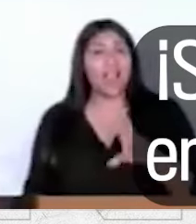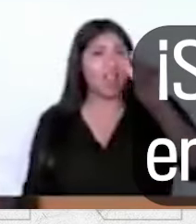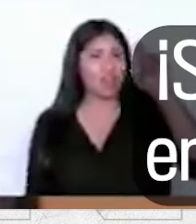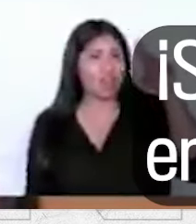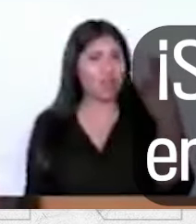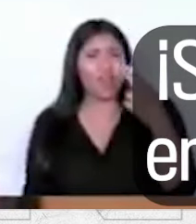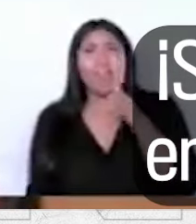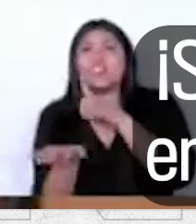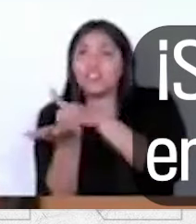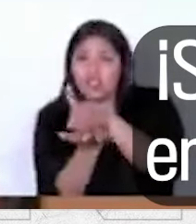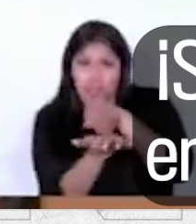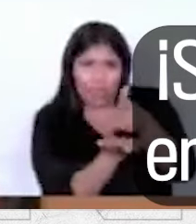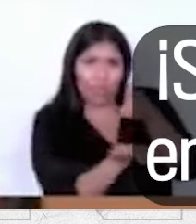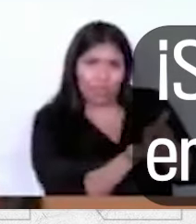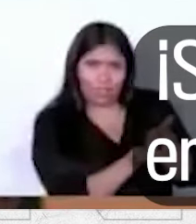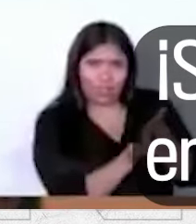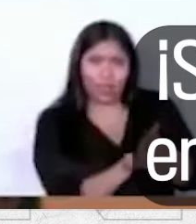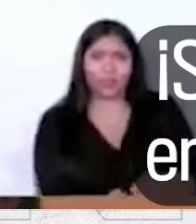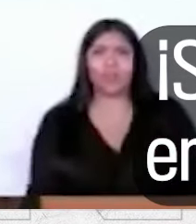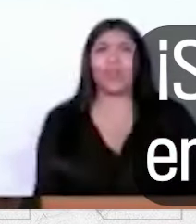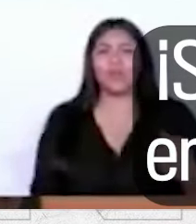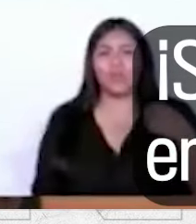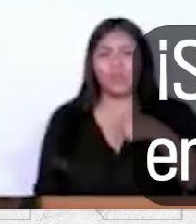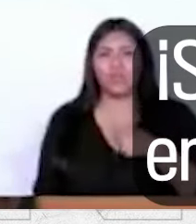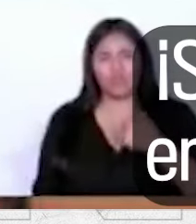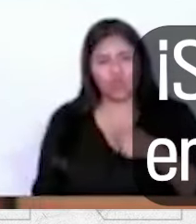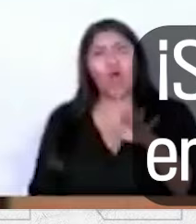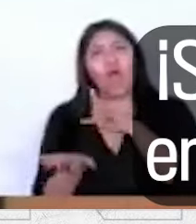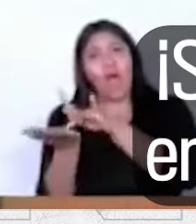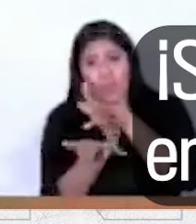pueblo de México. Por eso, más educación y más educación.